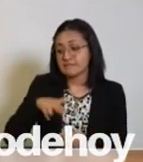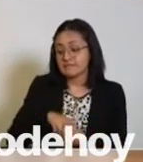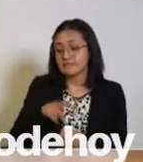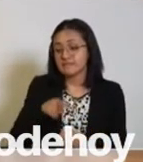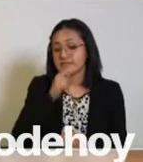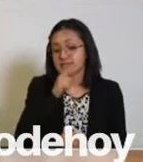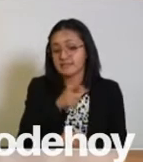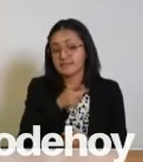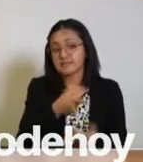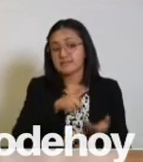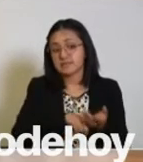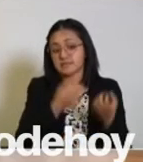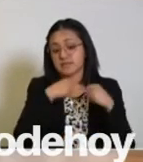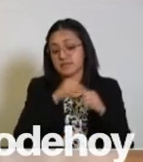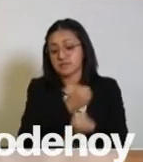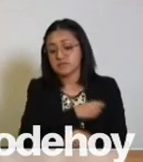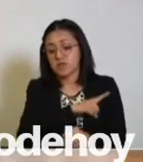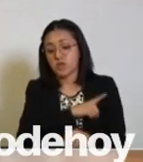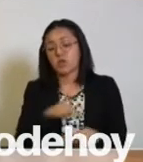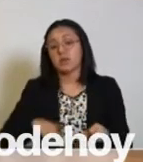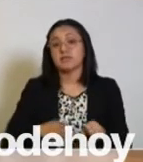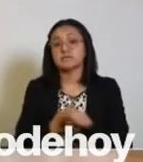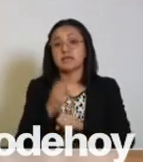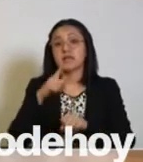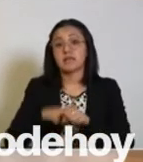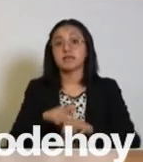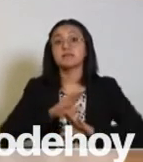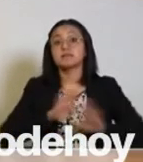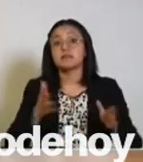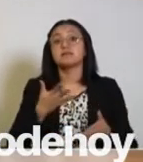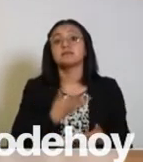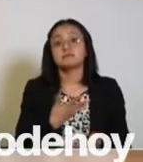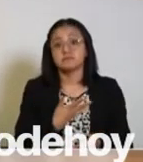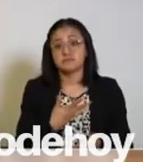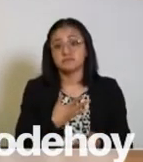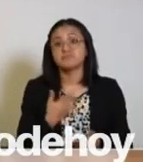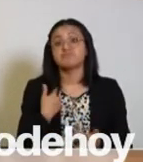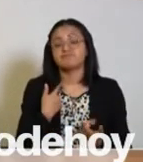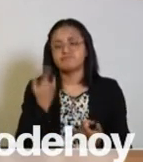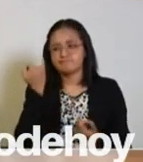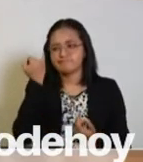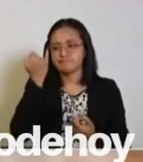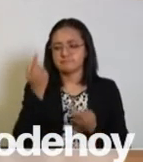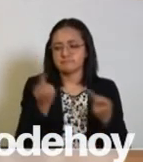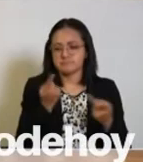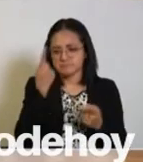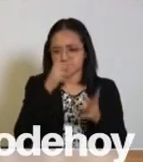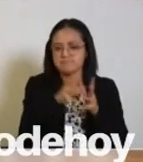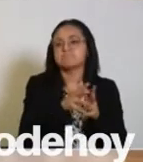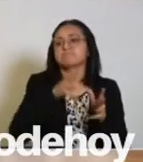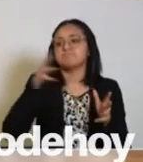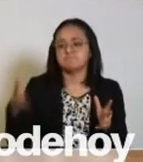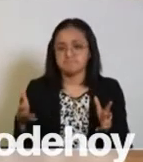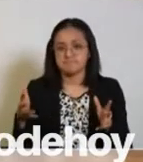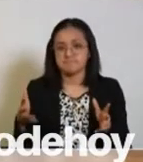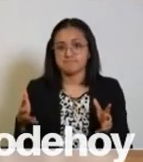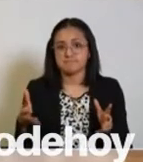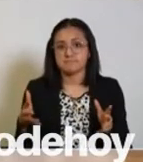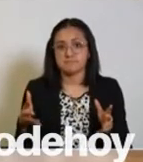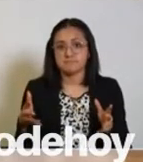de salud del gobierno estatal ya tenemos la estrategia para ampliar